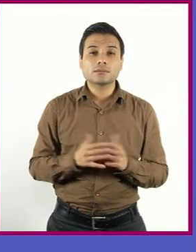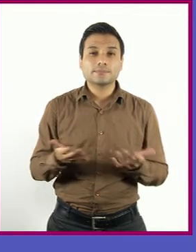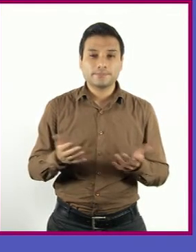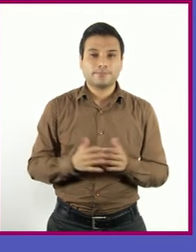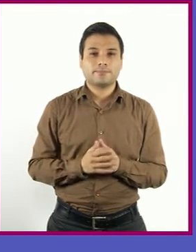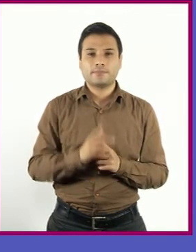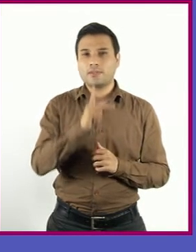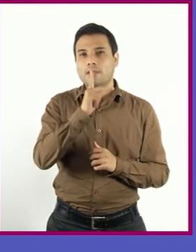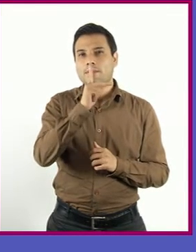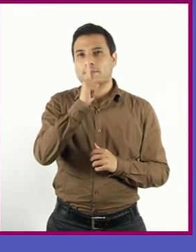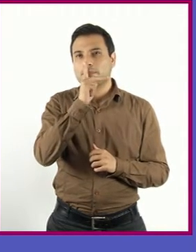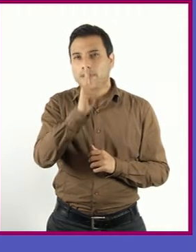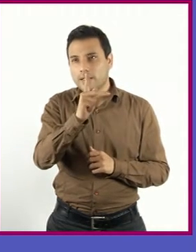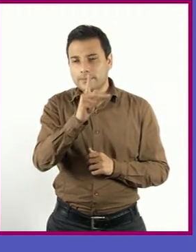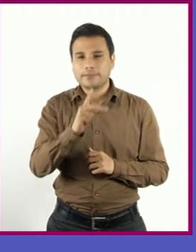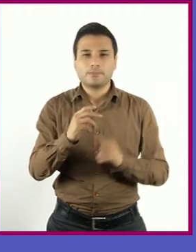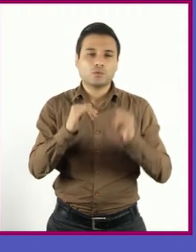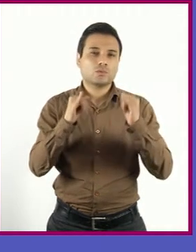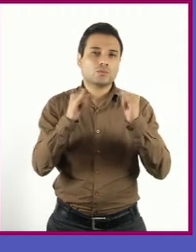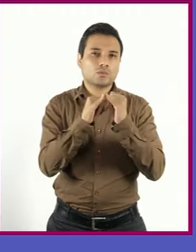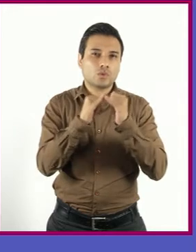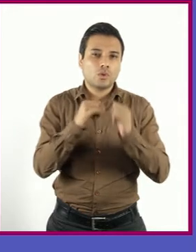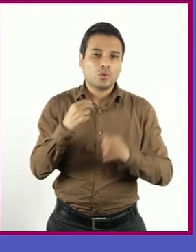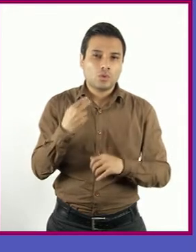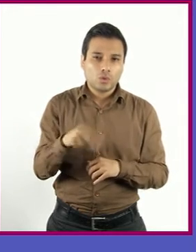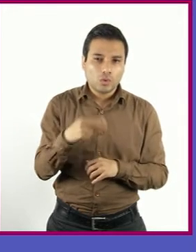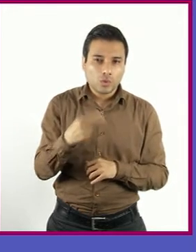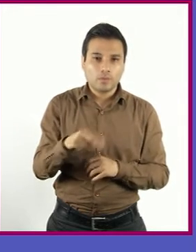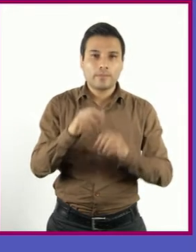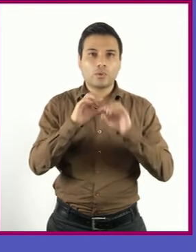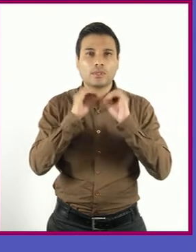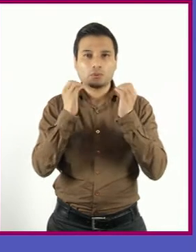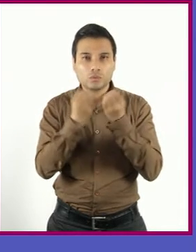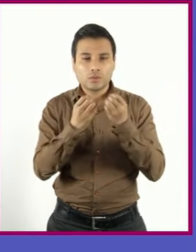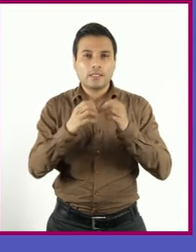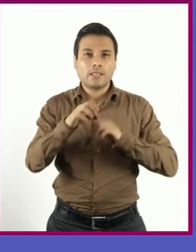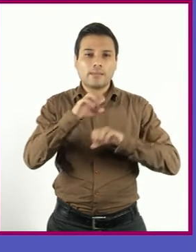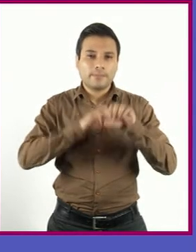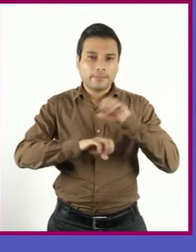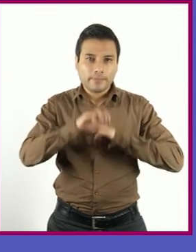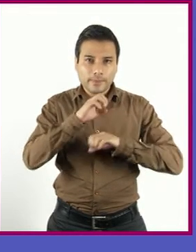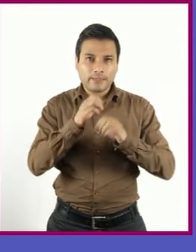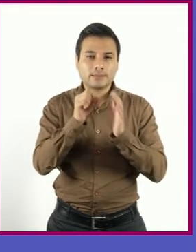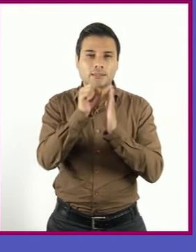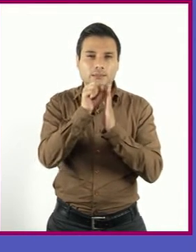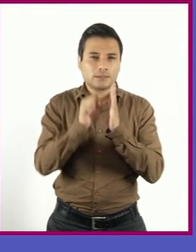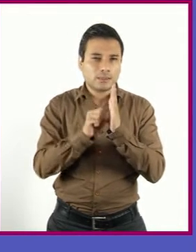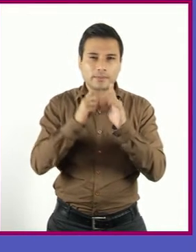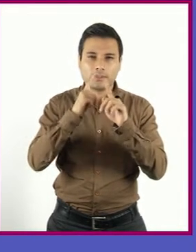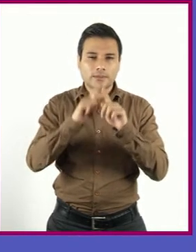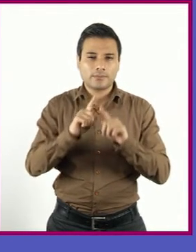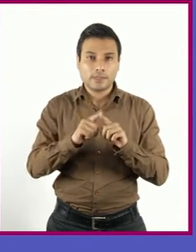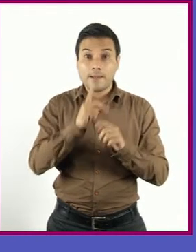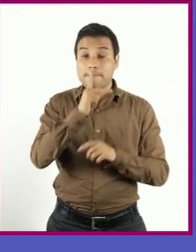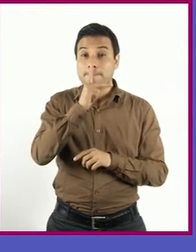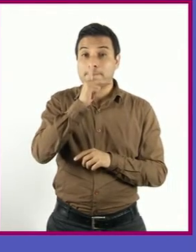a instituciones, organizaciones, empresas, sistemas, entre otras. Se forma solo con las letras iniciales